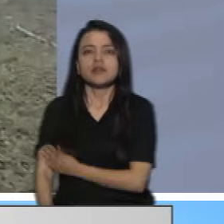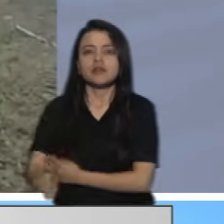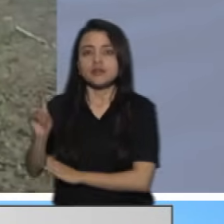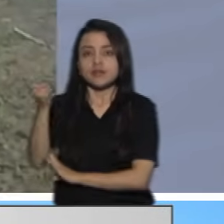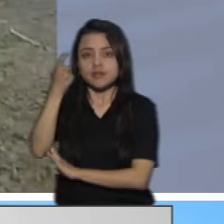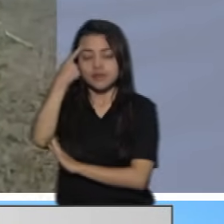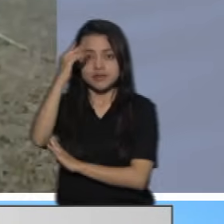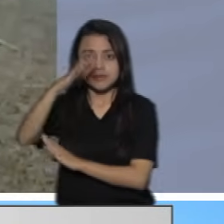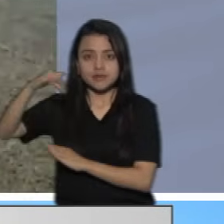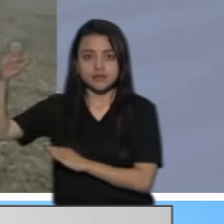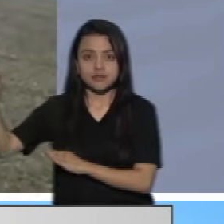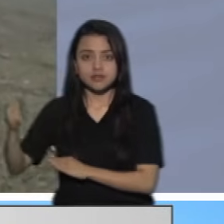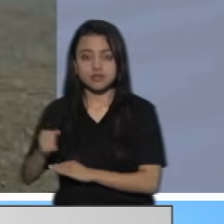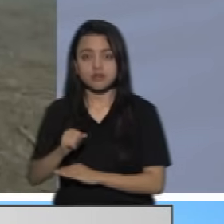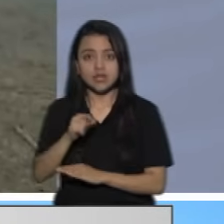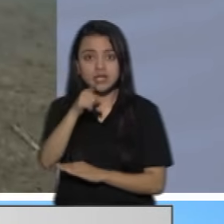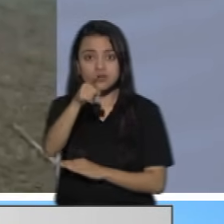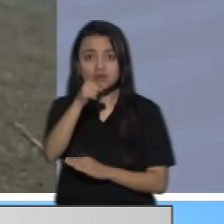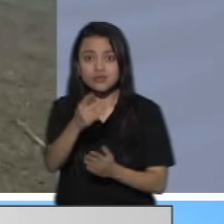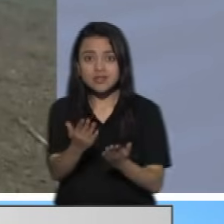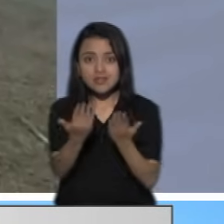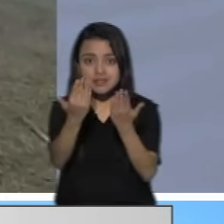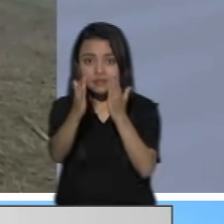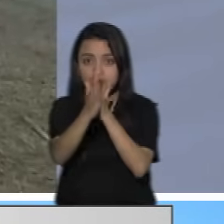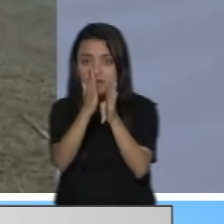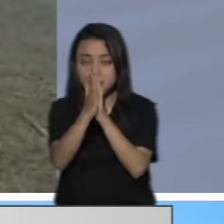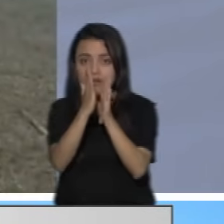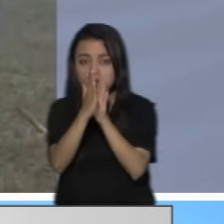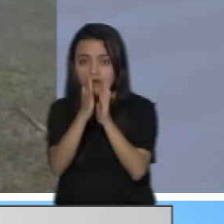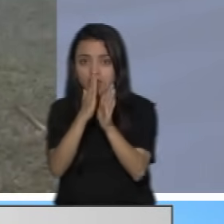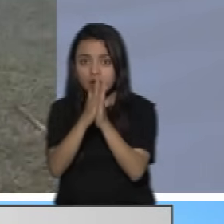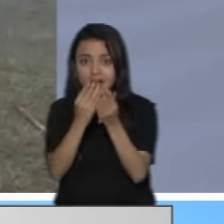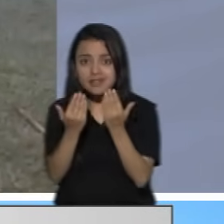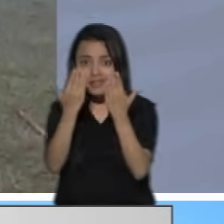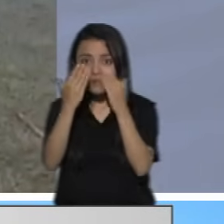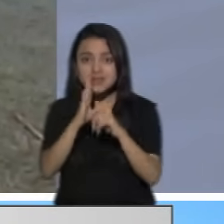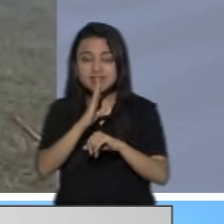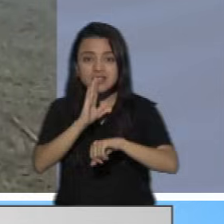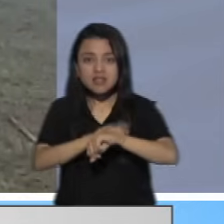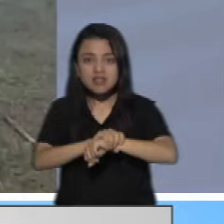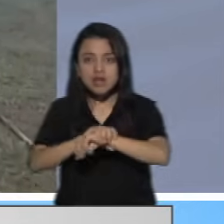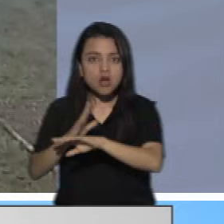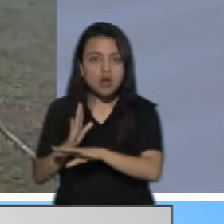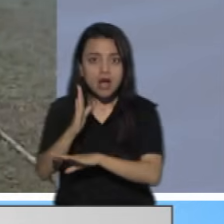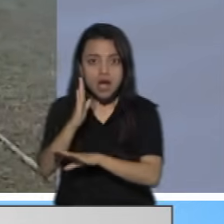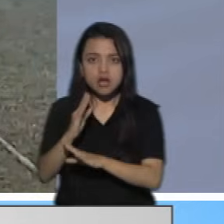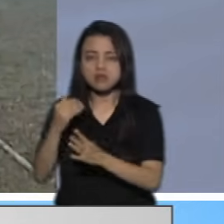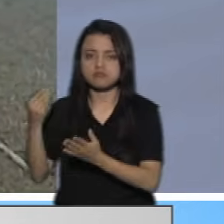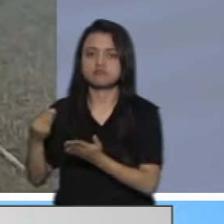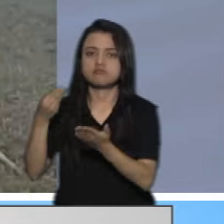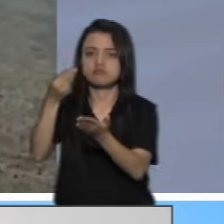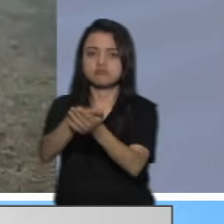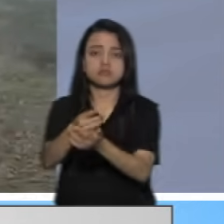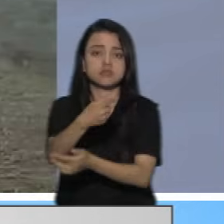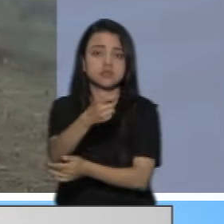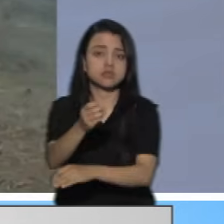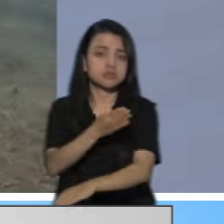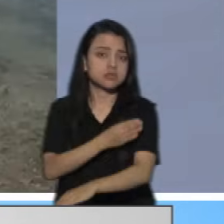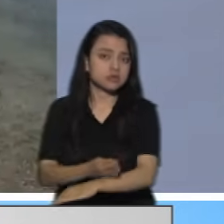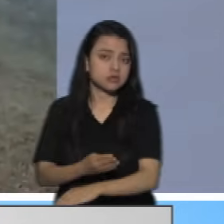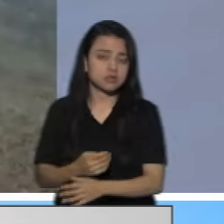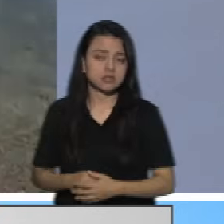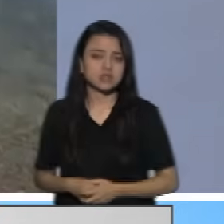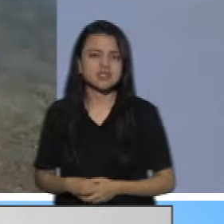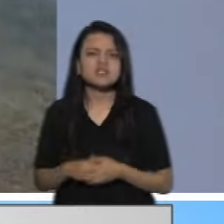Antioquia mantiene vigentes las recompensas de hasta 100 millones de pesos para facilitar la captura de alias Primo Gay,